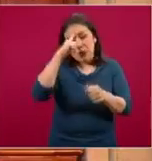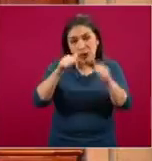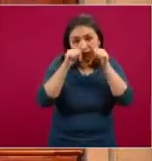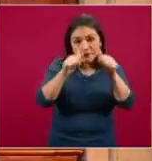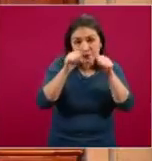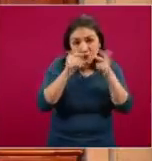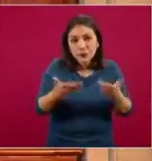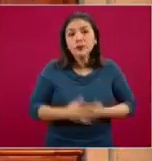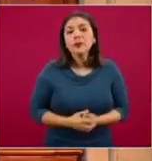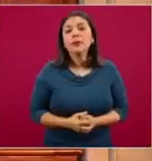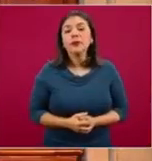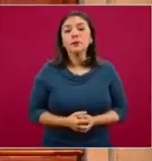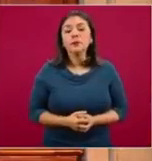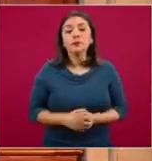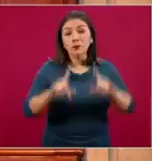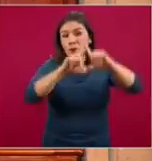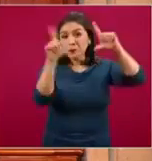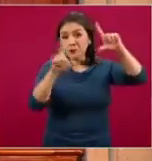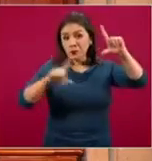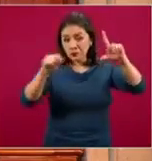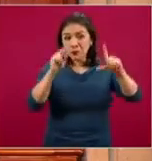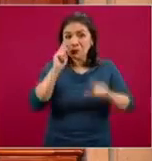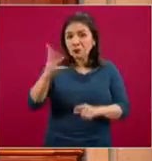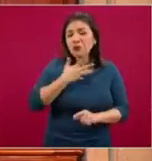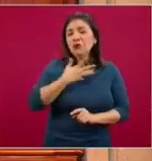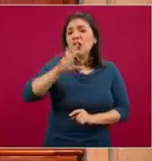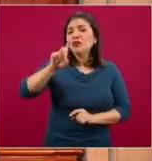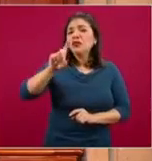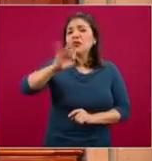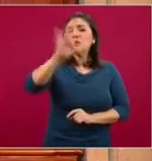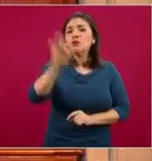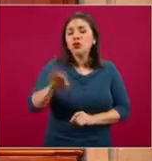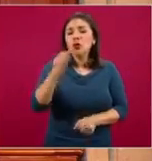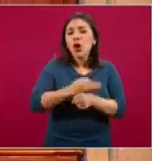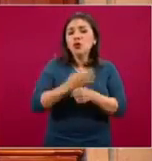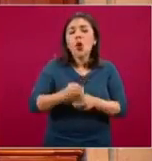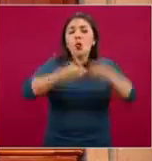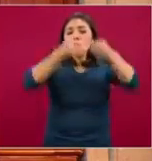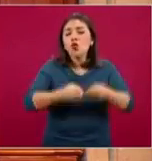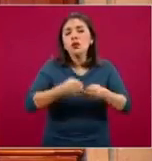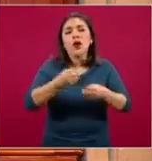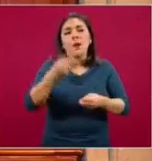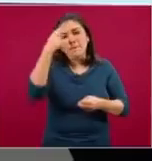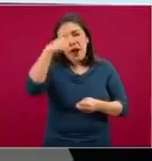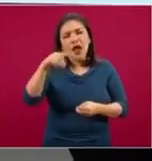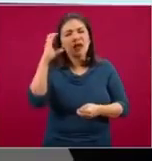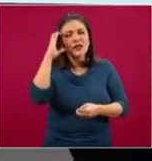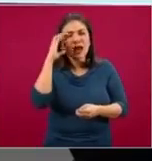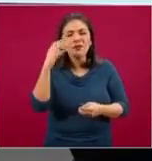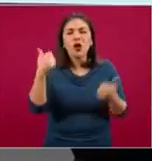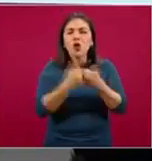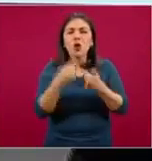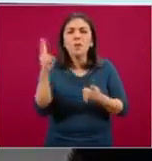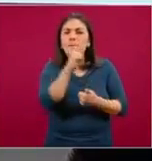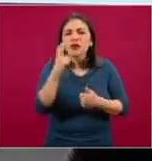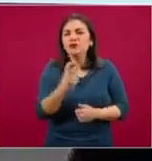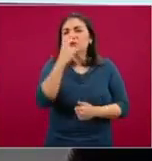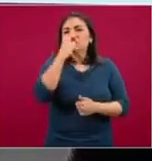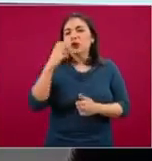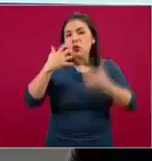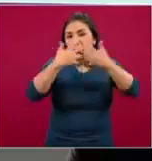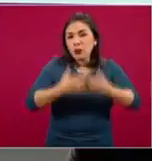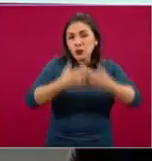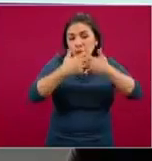cama hospitalaria. A nivel nacional, 30% es la ocupación de camas con ventilador y